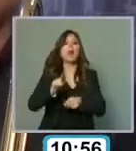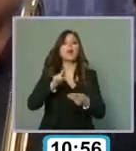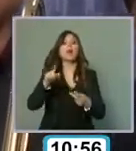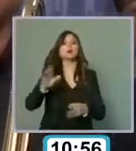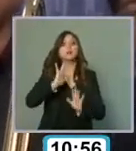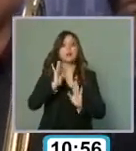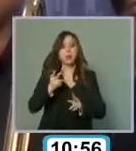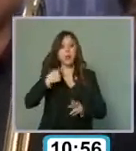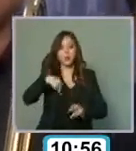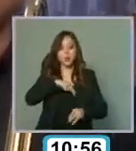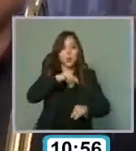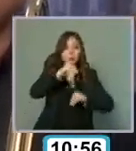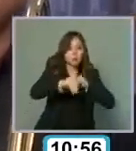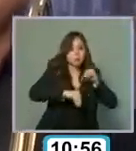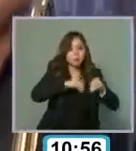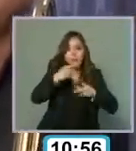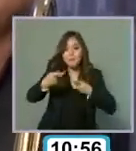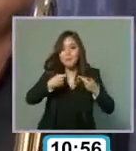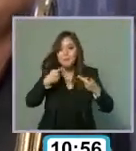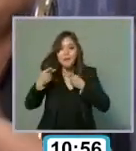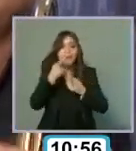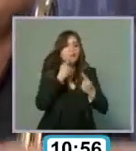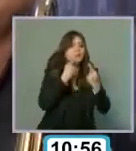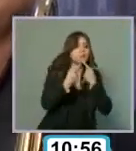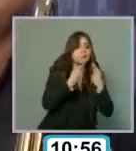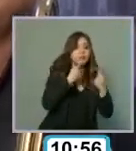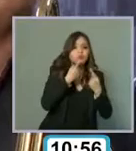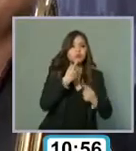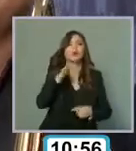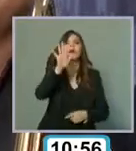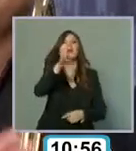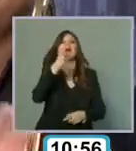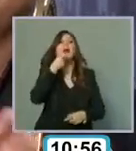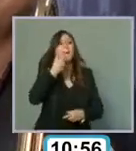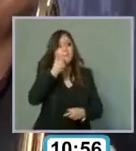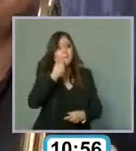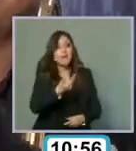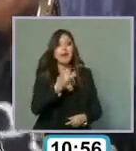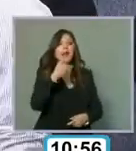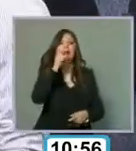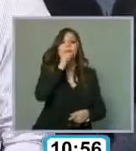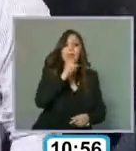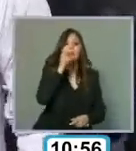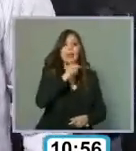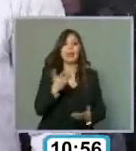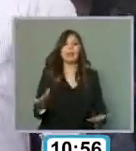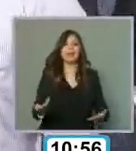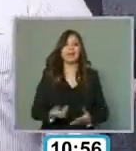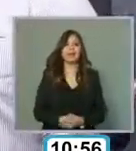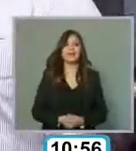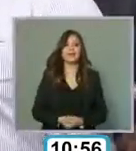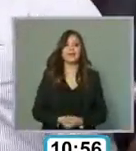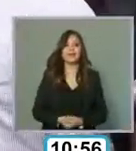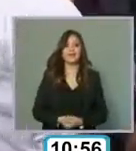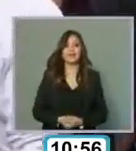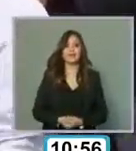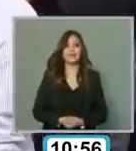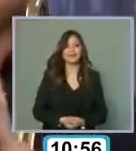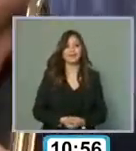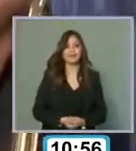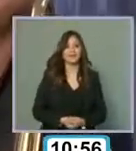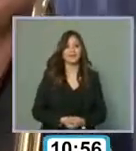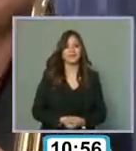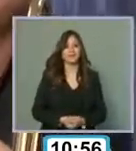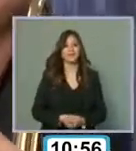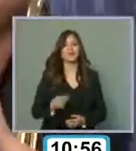ya, estamos ya en plática de tramitar. No te trabes, espera, tranquilo, güey. Acá ando borracho todavía. Sí, No, es que morro. andamos